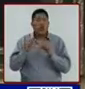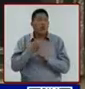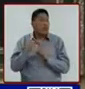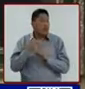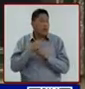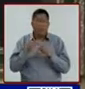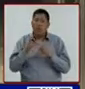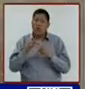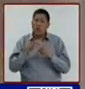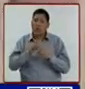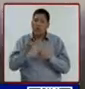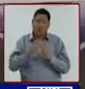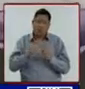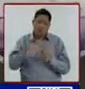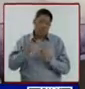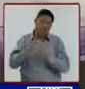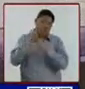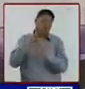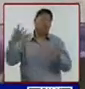y no manejamos dinamitas, ¿no?